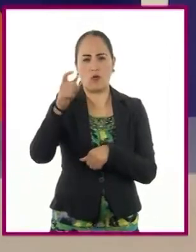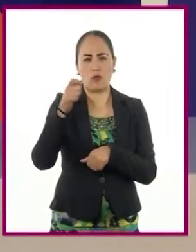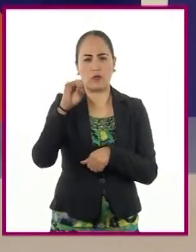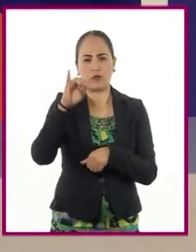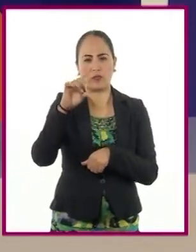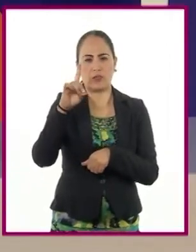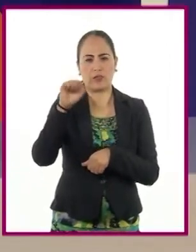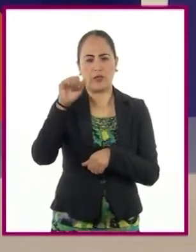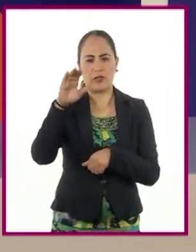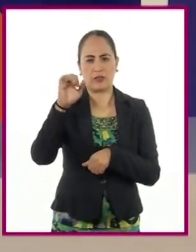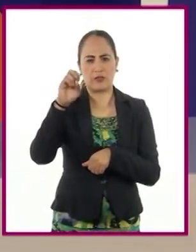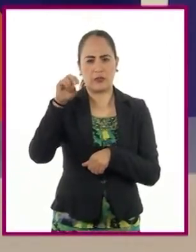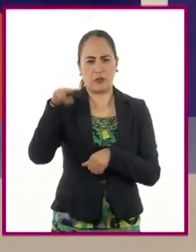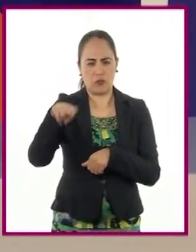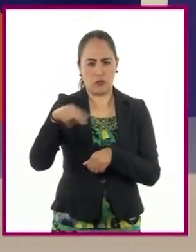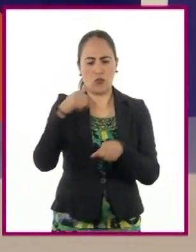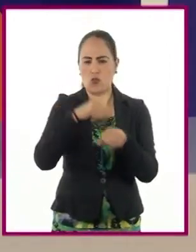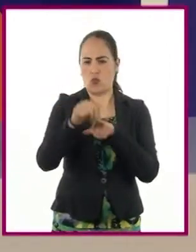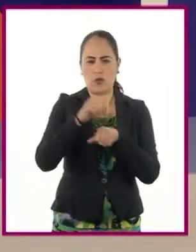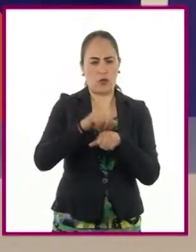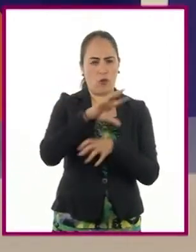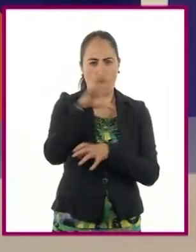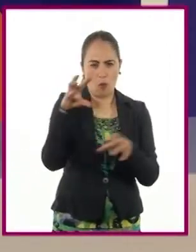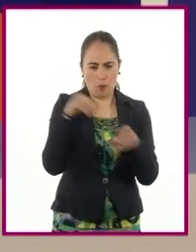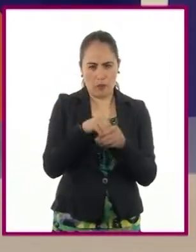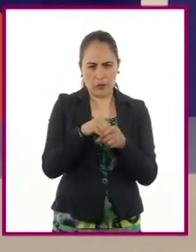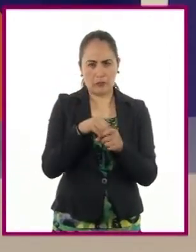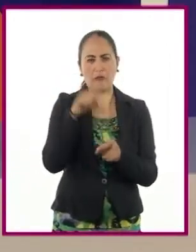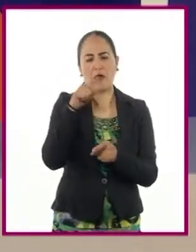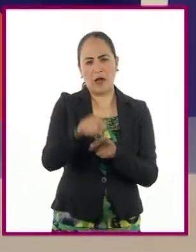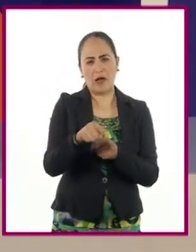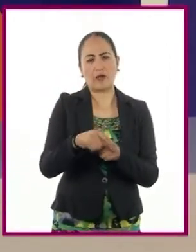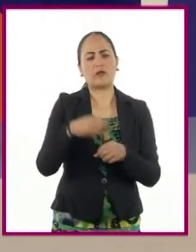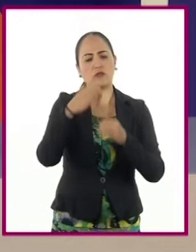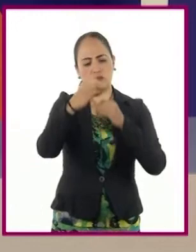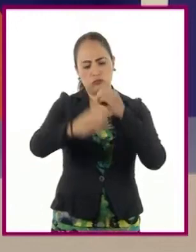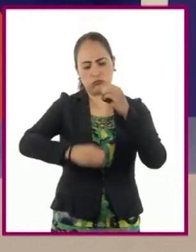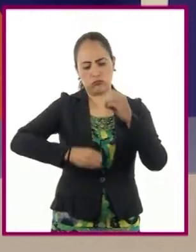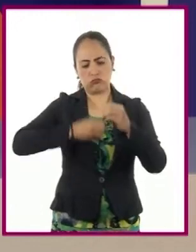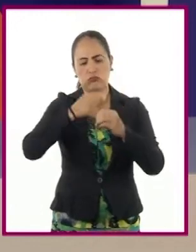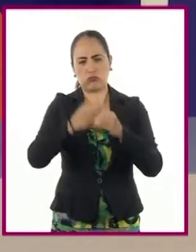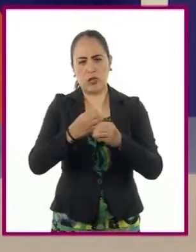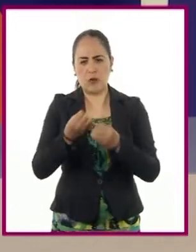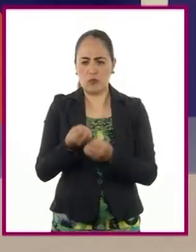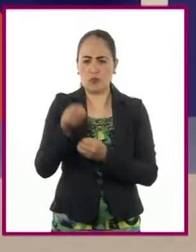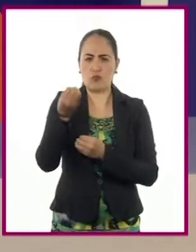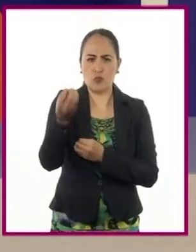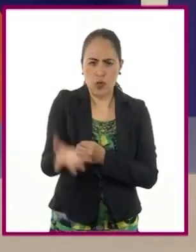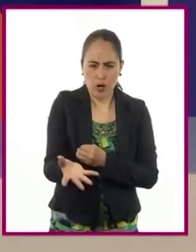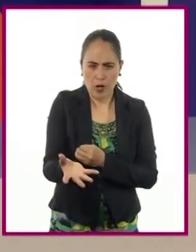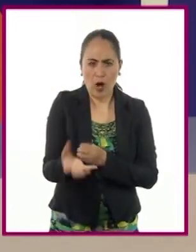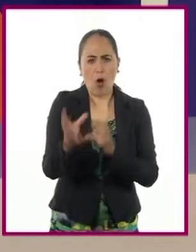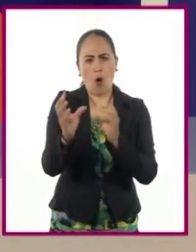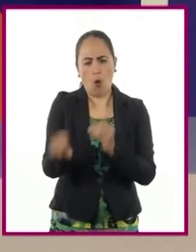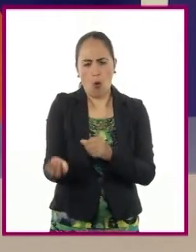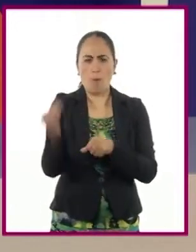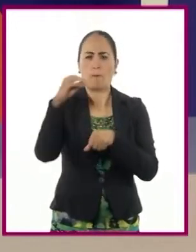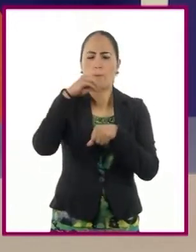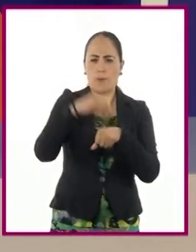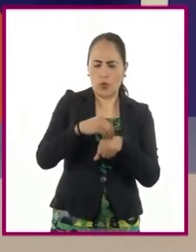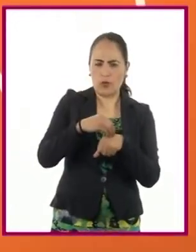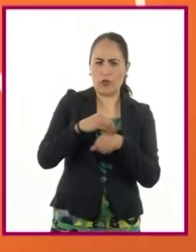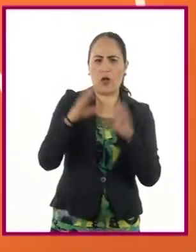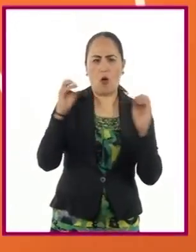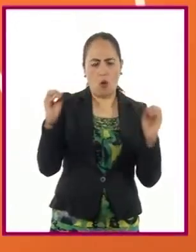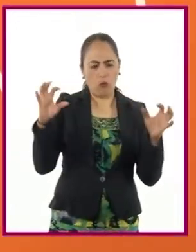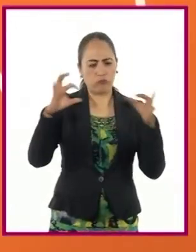número entero que representa el número de electrones que un átomo cede o gana o comparte cuando forma un